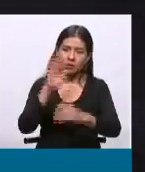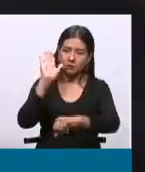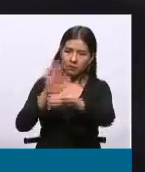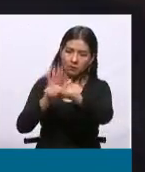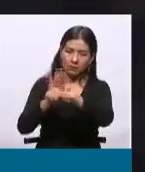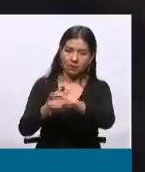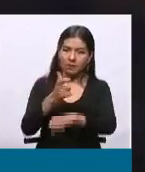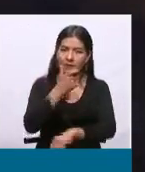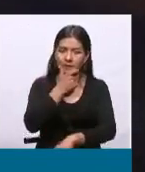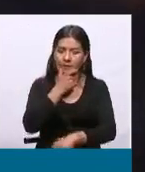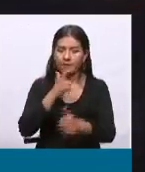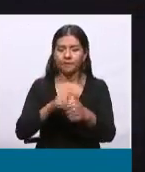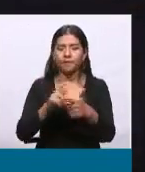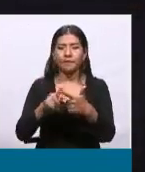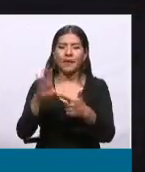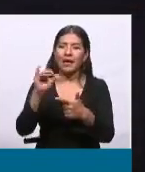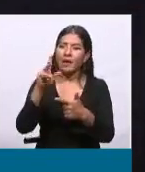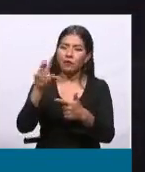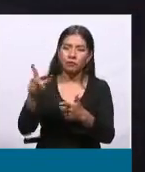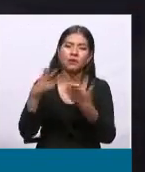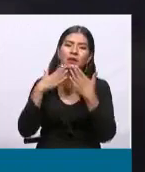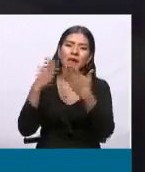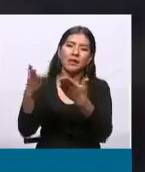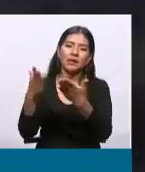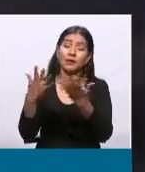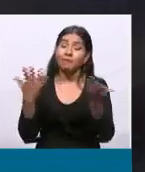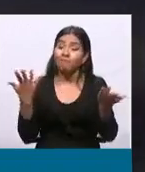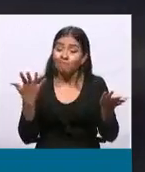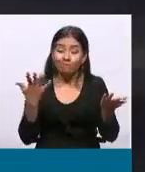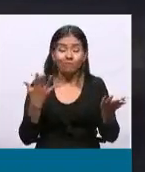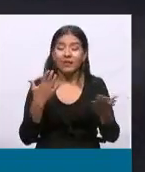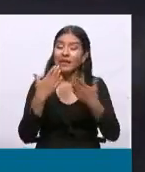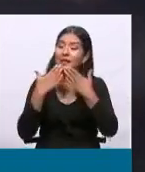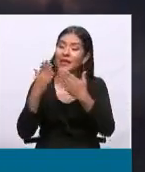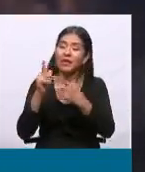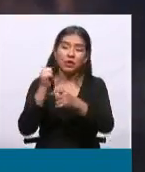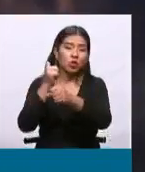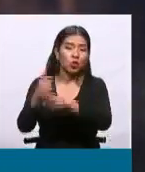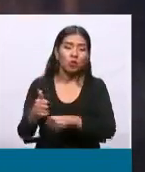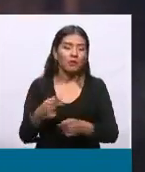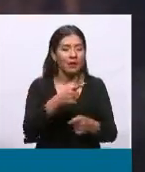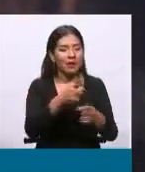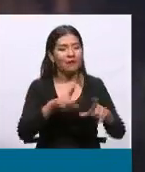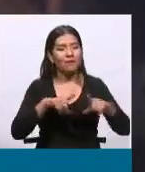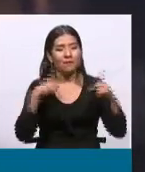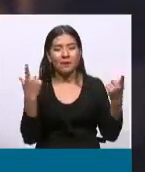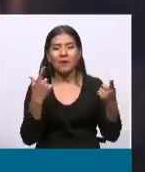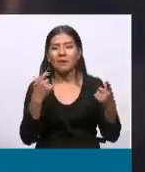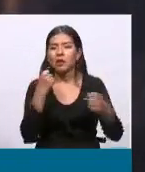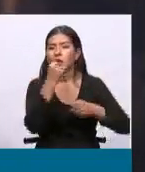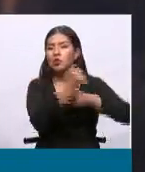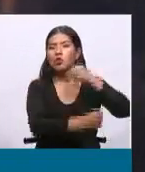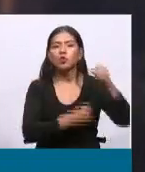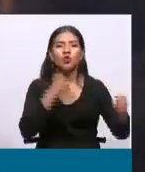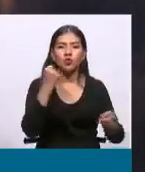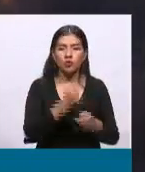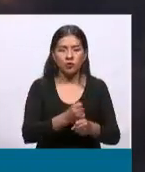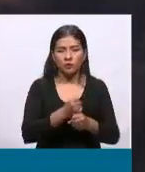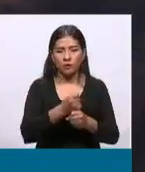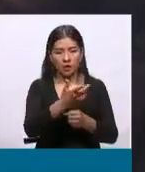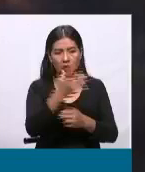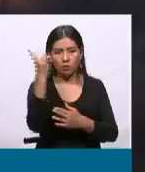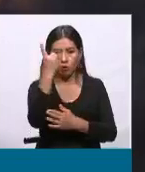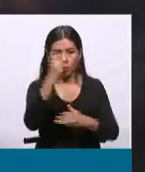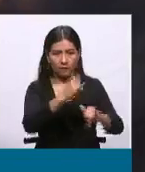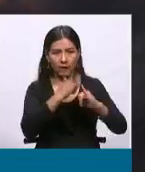Camacho, Rómulo Calvo, gracias por hacerle la vida tan infeliz a estos bolivianos que están en Santa